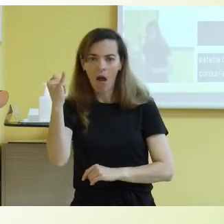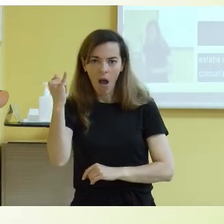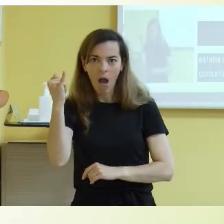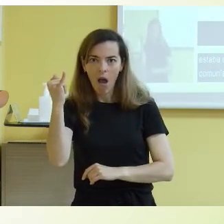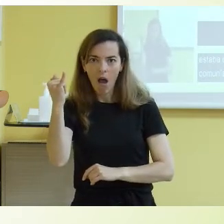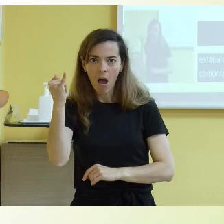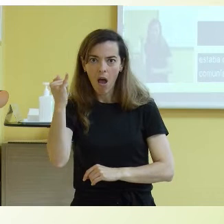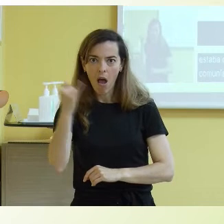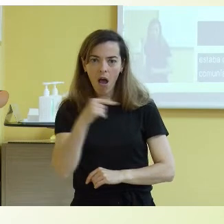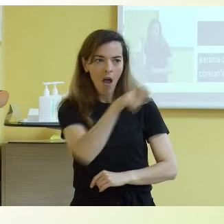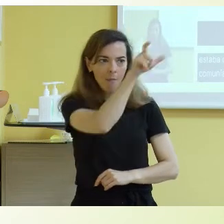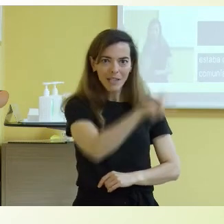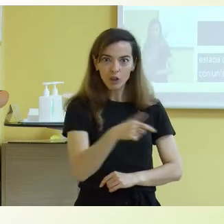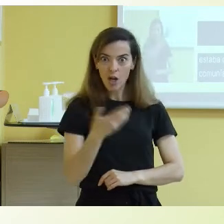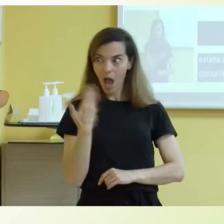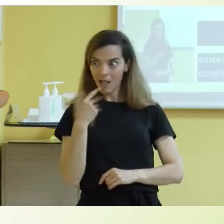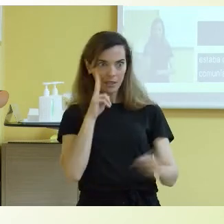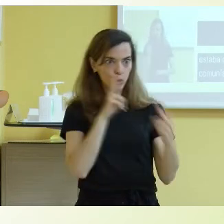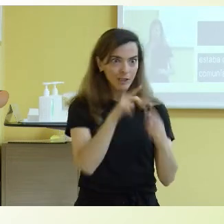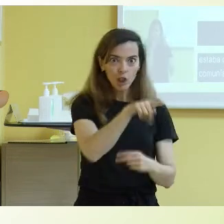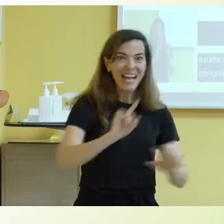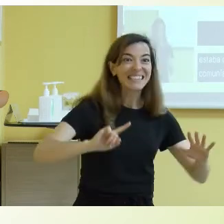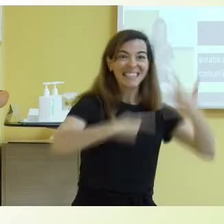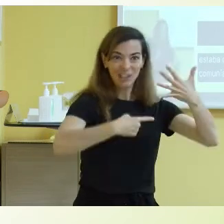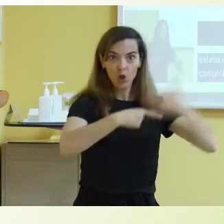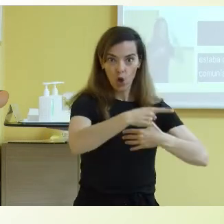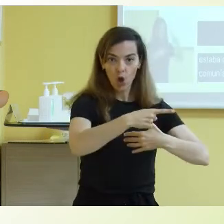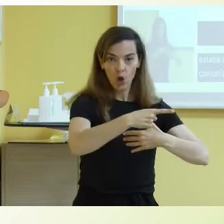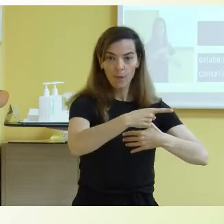nuestro era el 6º. O sea, quiere decir, ¿qué hace una